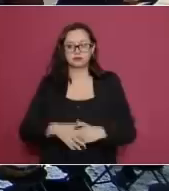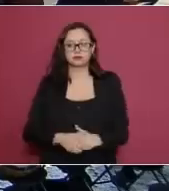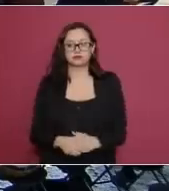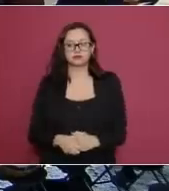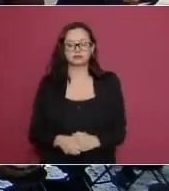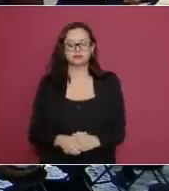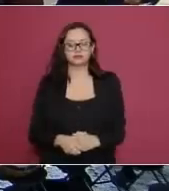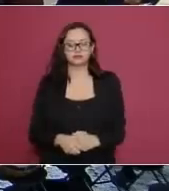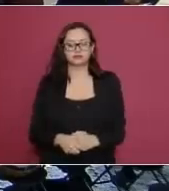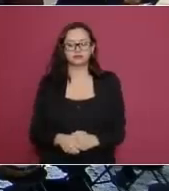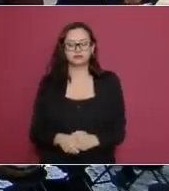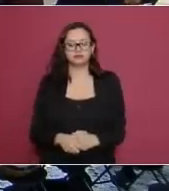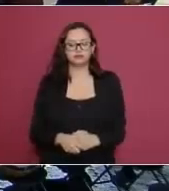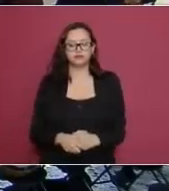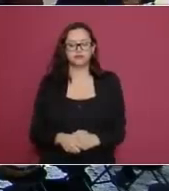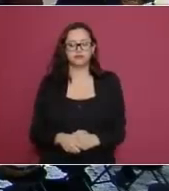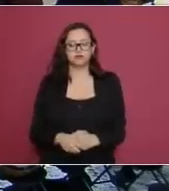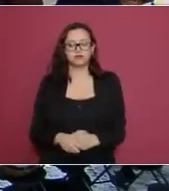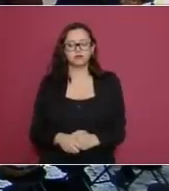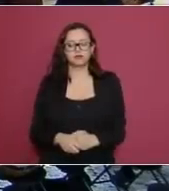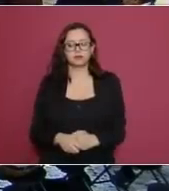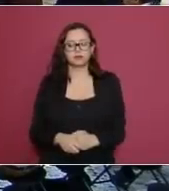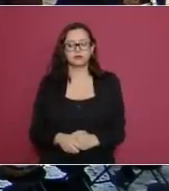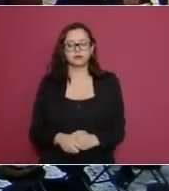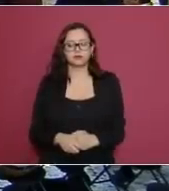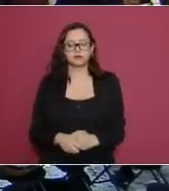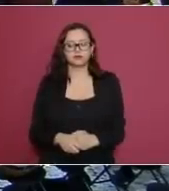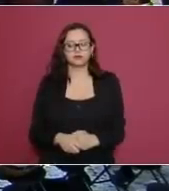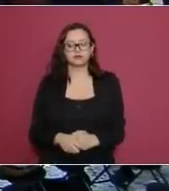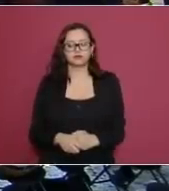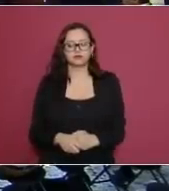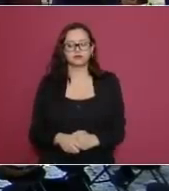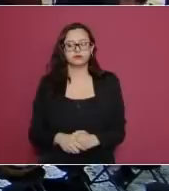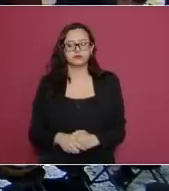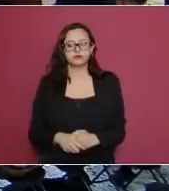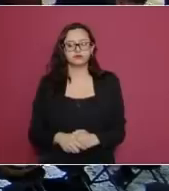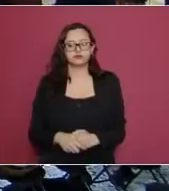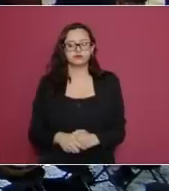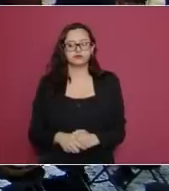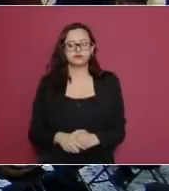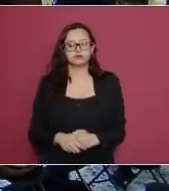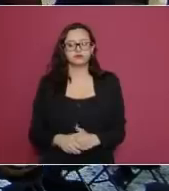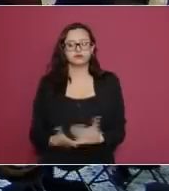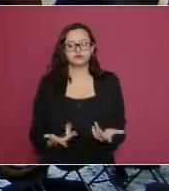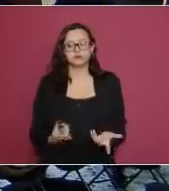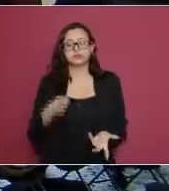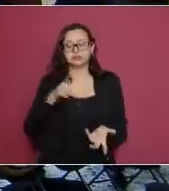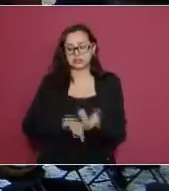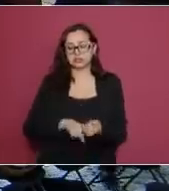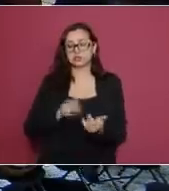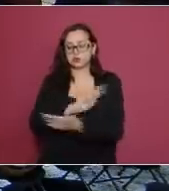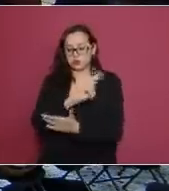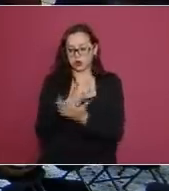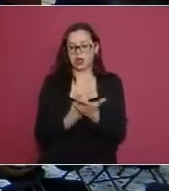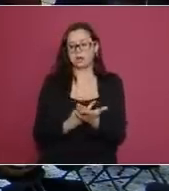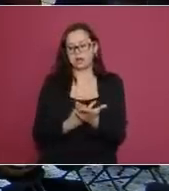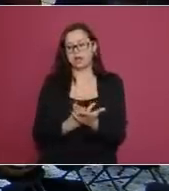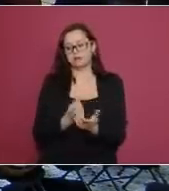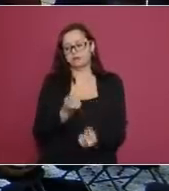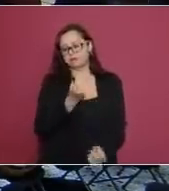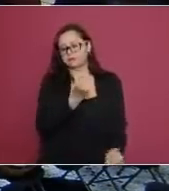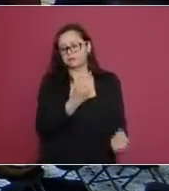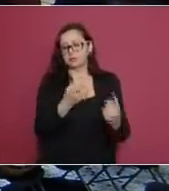Sí, hay varios programas que tienen algún costo de acuerdo a cómo estaban